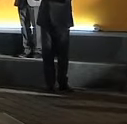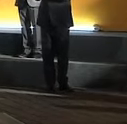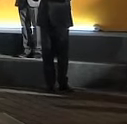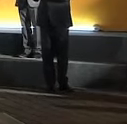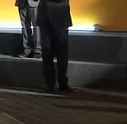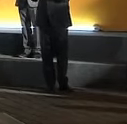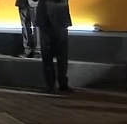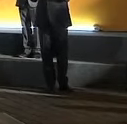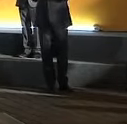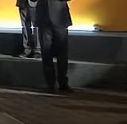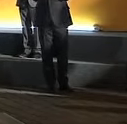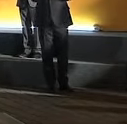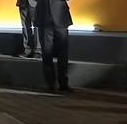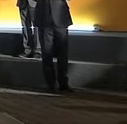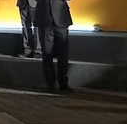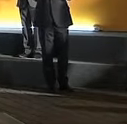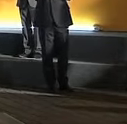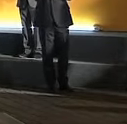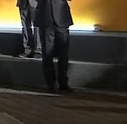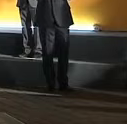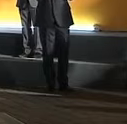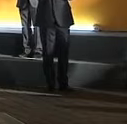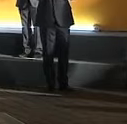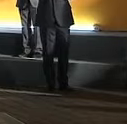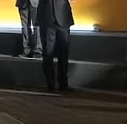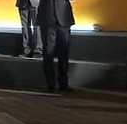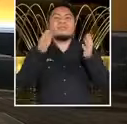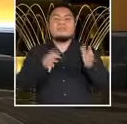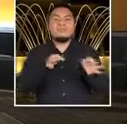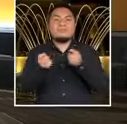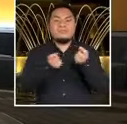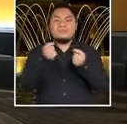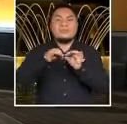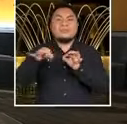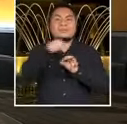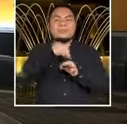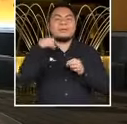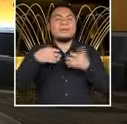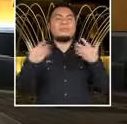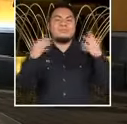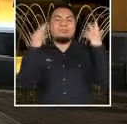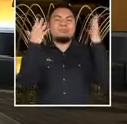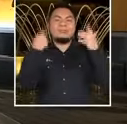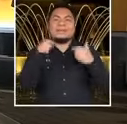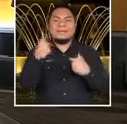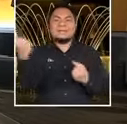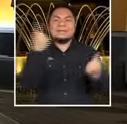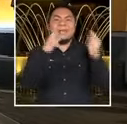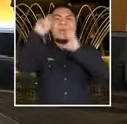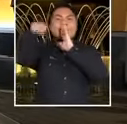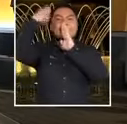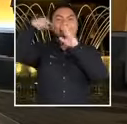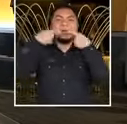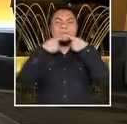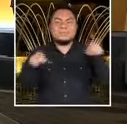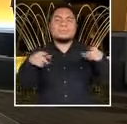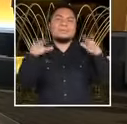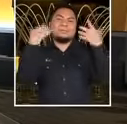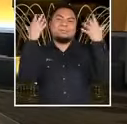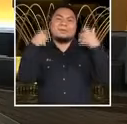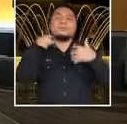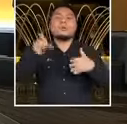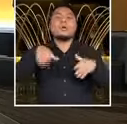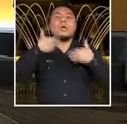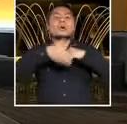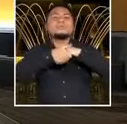Vamos a agradecerle un fuerte y cálido aplauso a los gobernadores regionales que de esta manera se han hecho presentes con sus mensajes, su